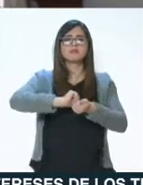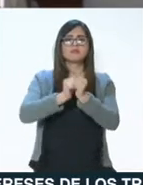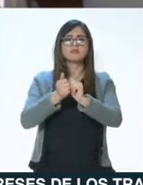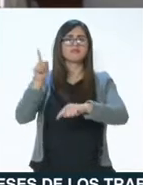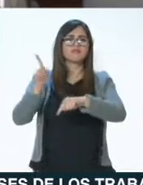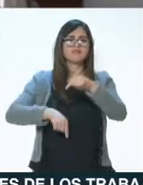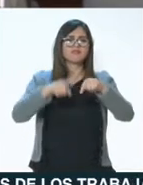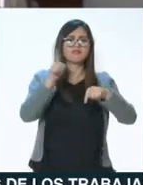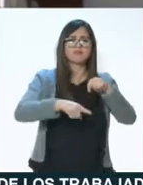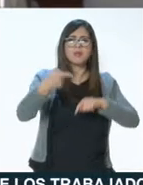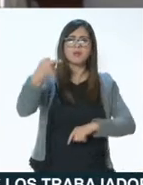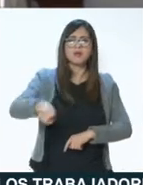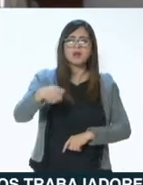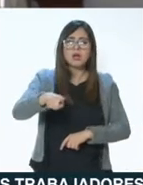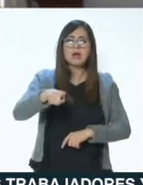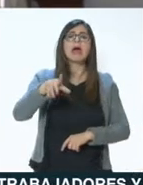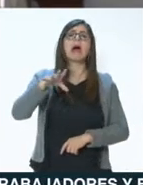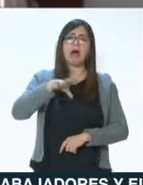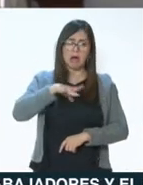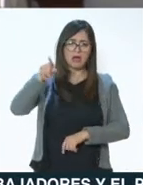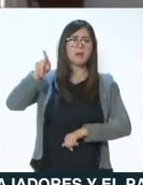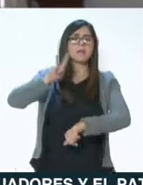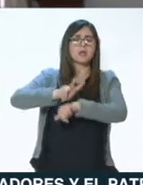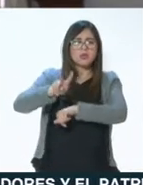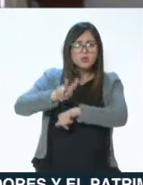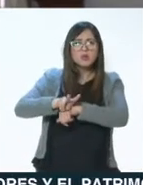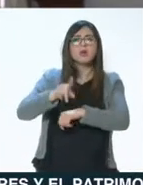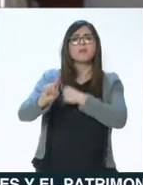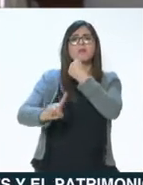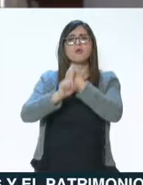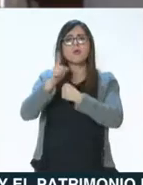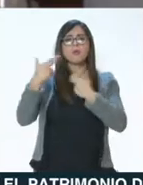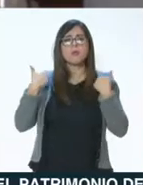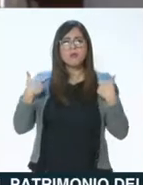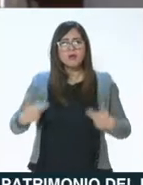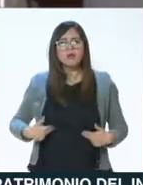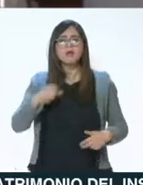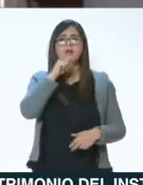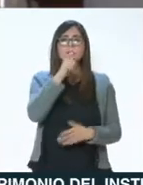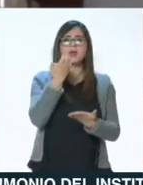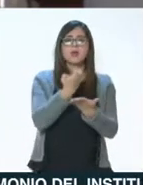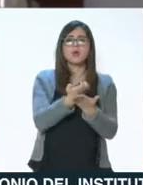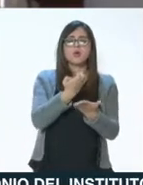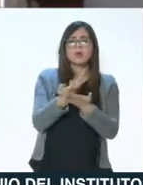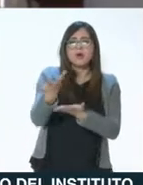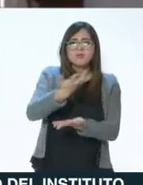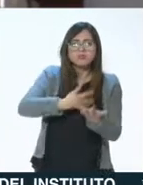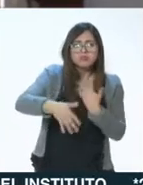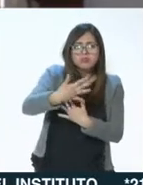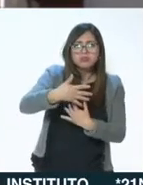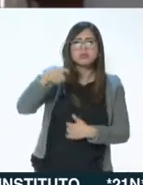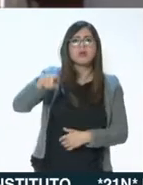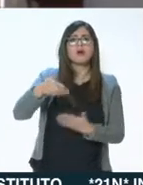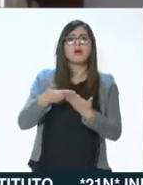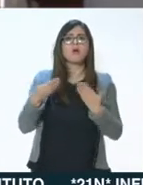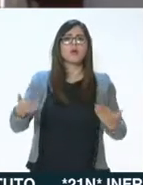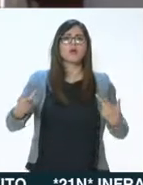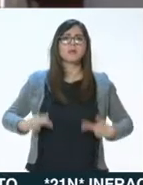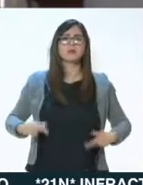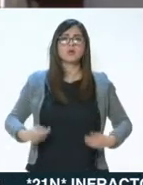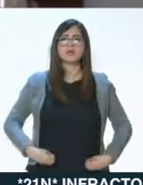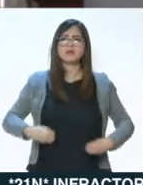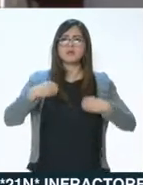aquí sí hay una crisis humanitaria, social, económica, que además está afectando, más allá, digamos, de la gente que está padeciendo eso,